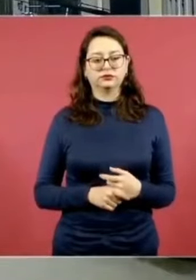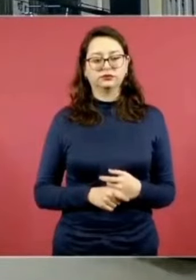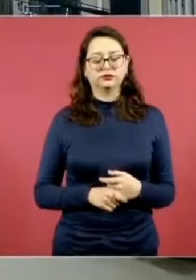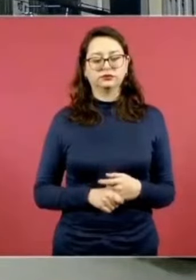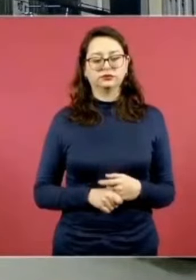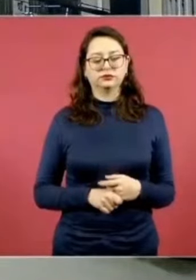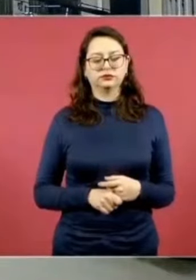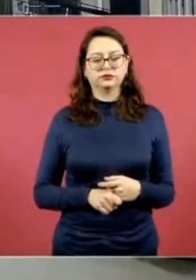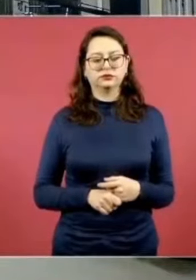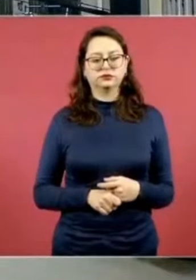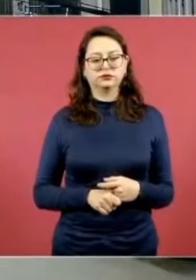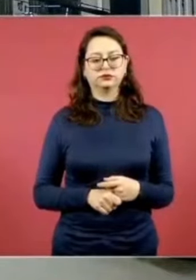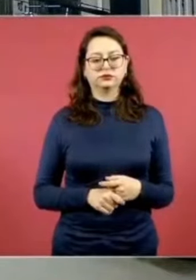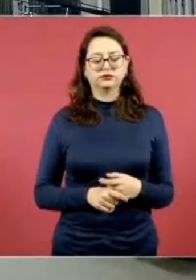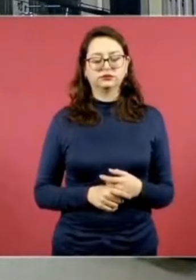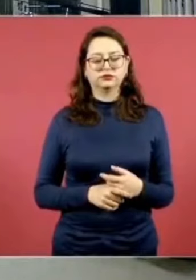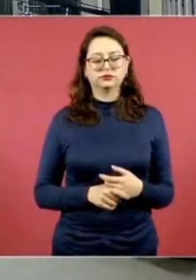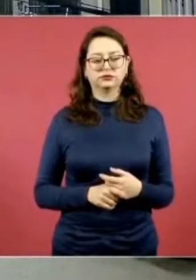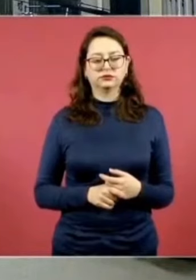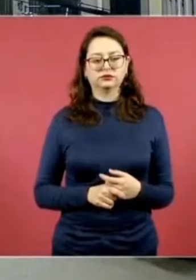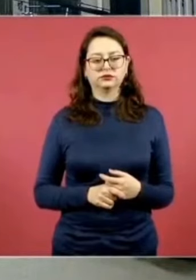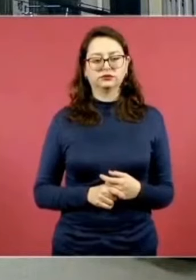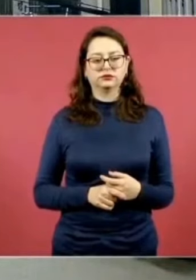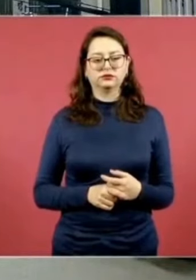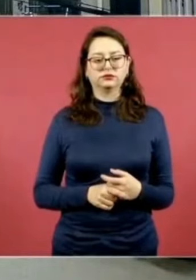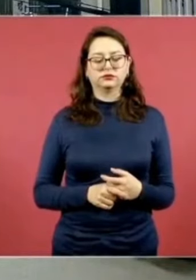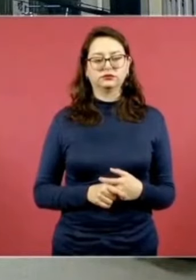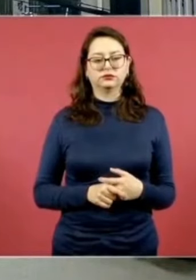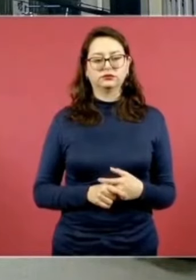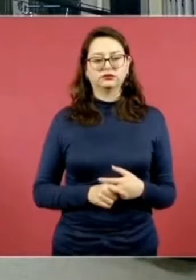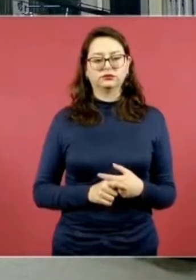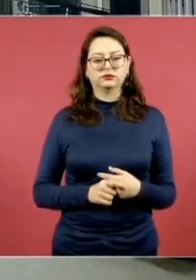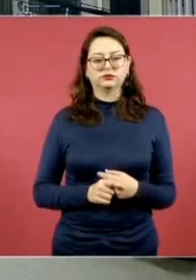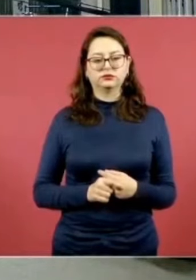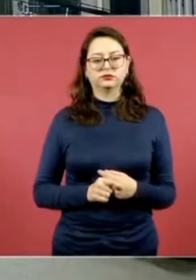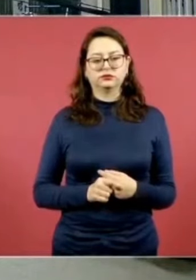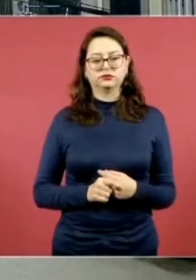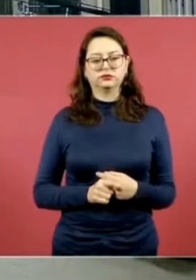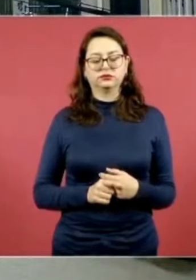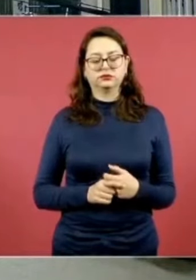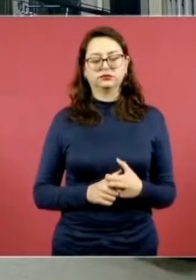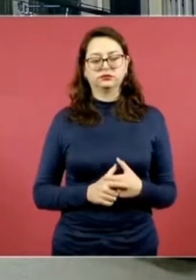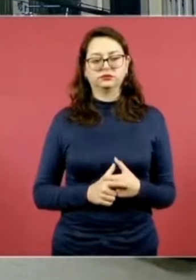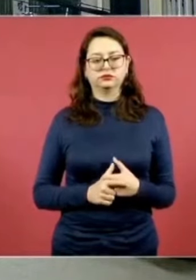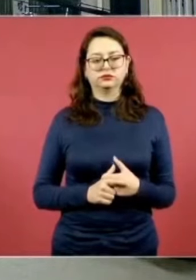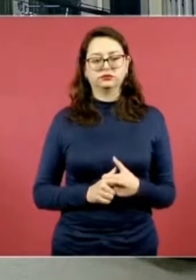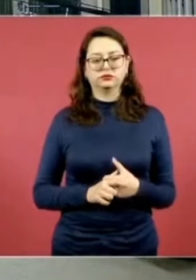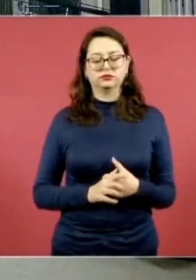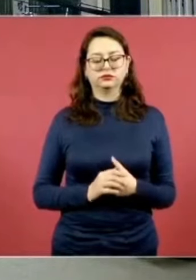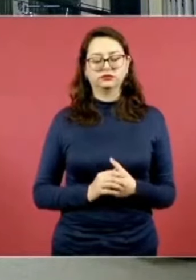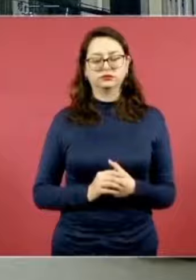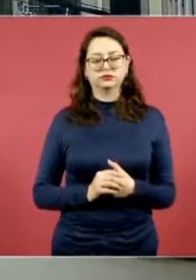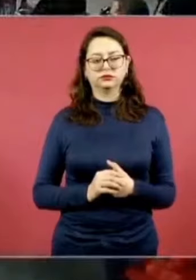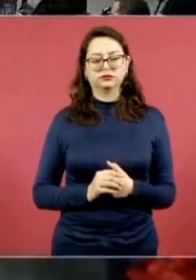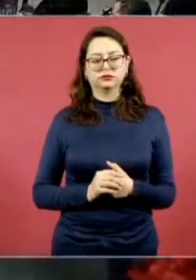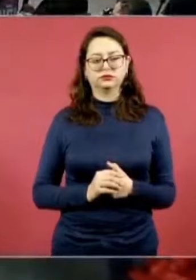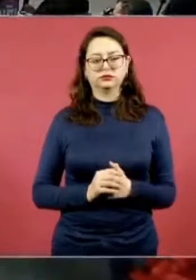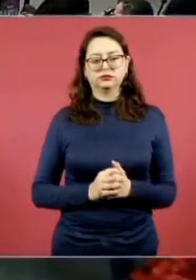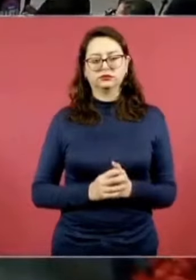Pero los que entraron en noviembre, muchos no han recibido lo propio y han estado pregunta y pregunta.